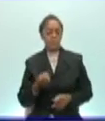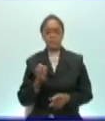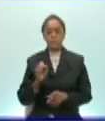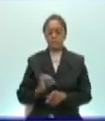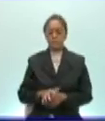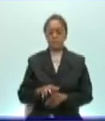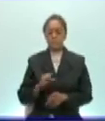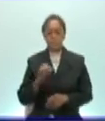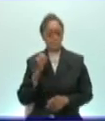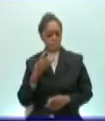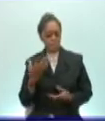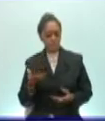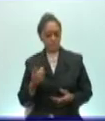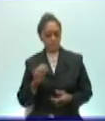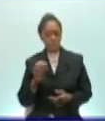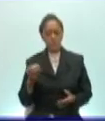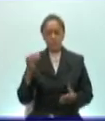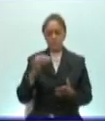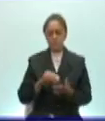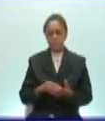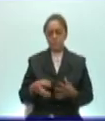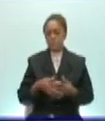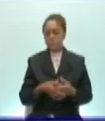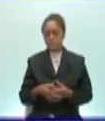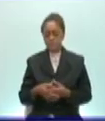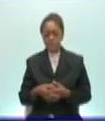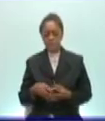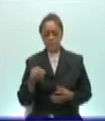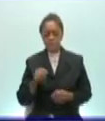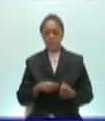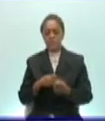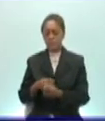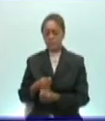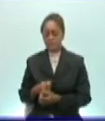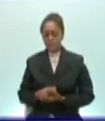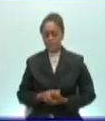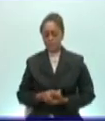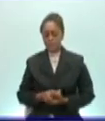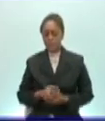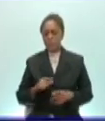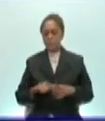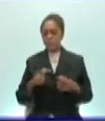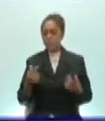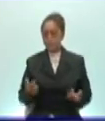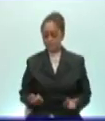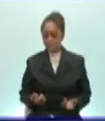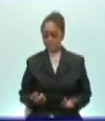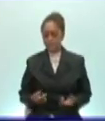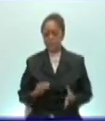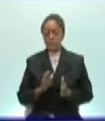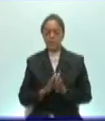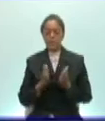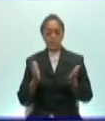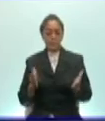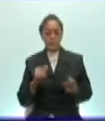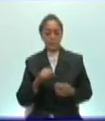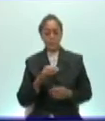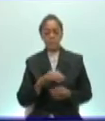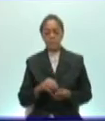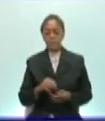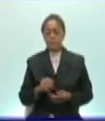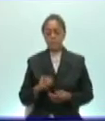es casual la intervención norteamericana en la guerra, porque la prensa en momentos